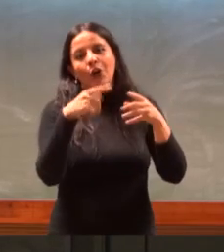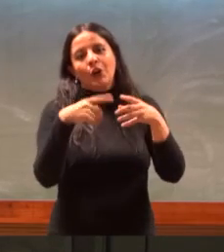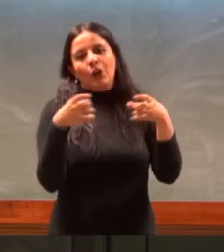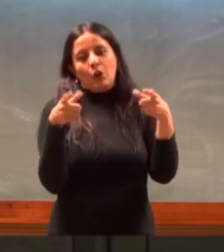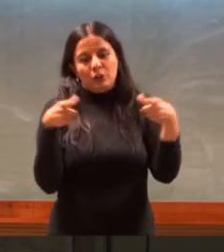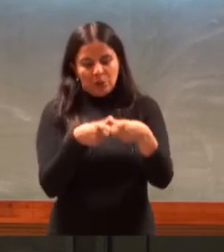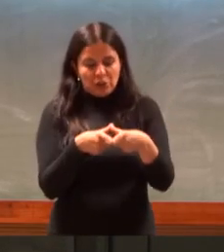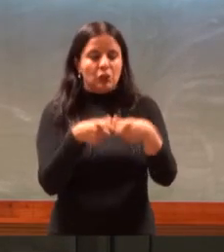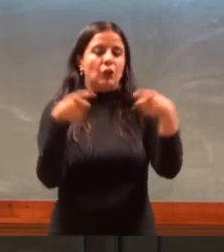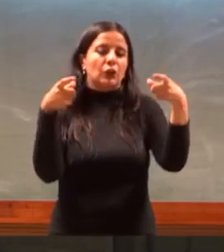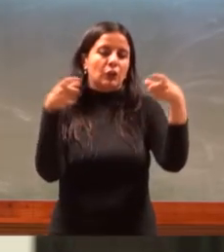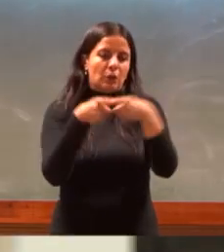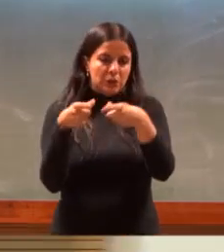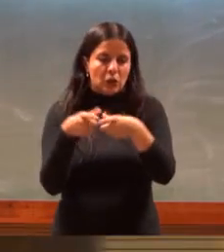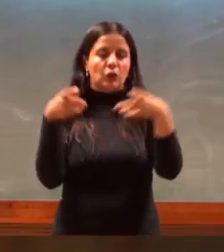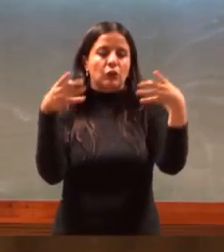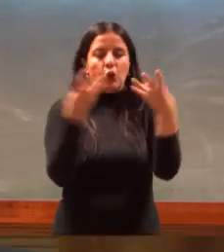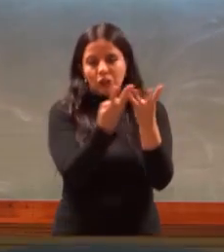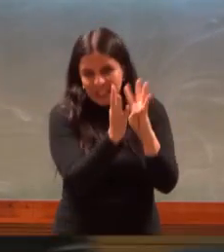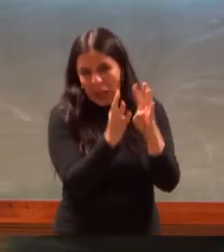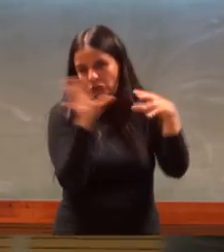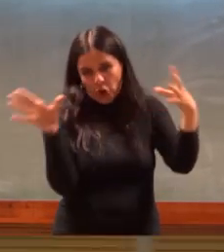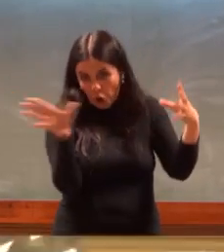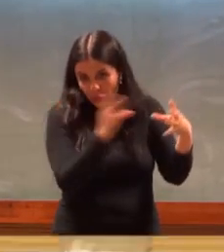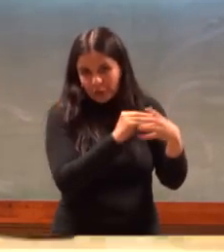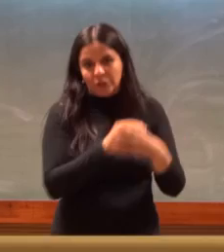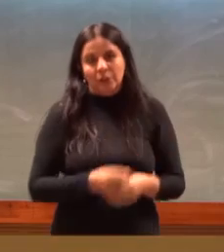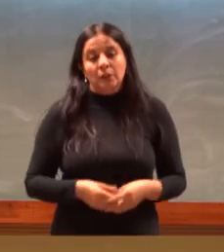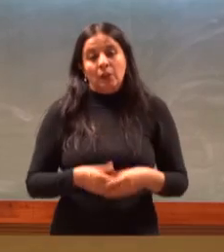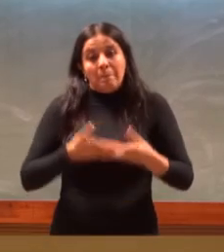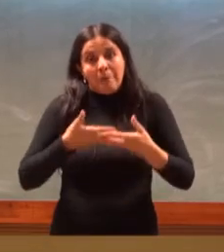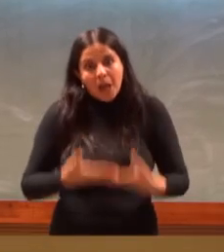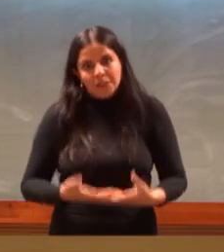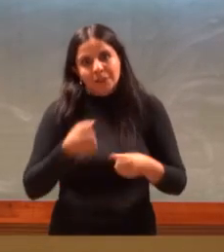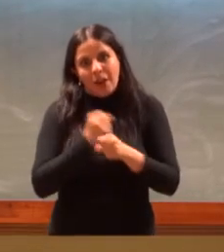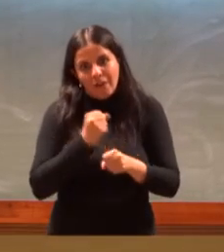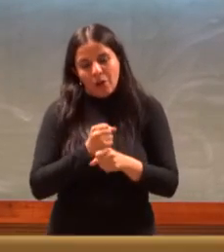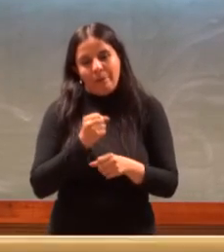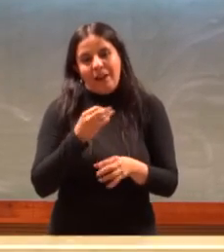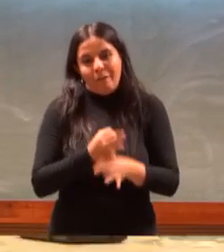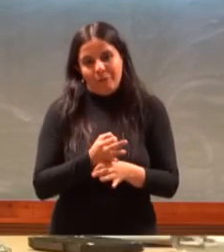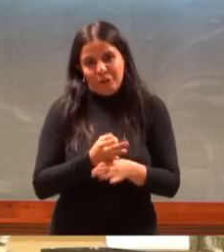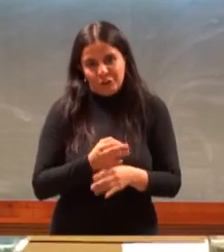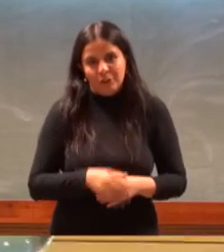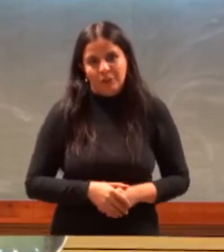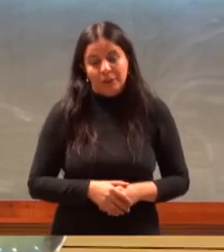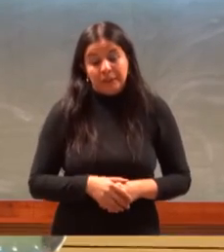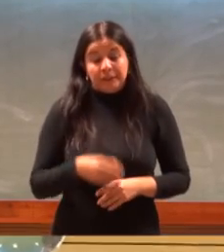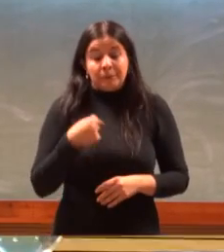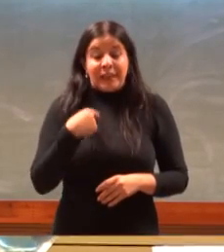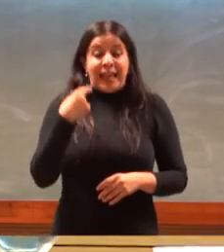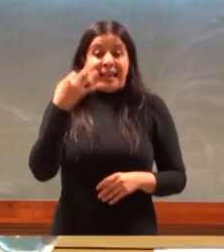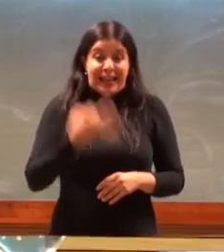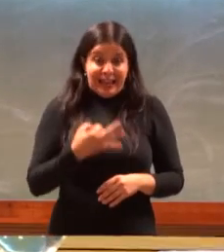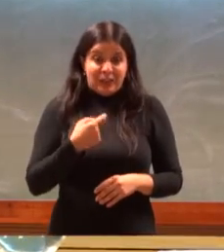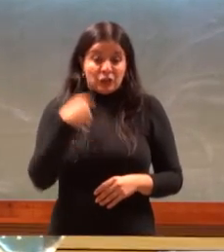contesta primero Juan Pablo abrate Bueno en realidad yo creo que todas todas las instancias de